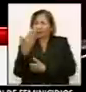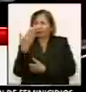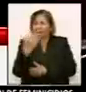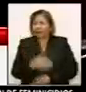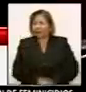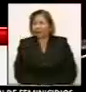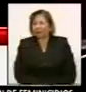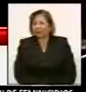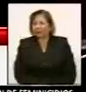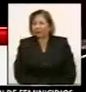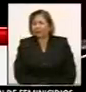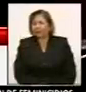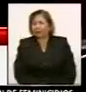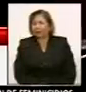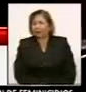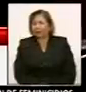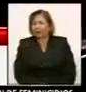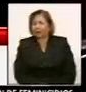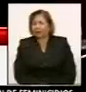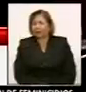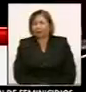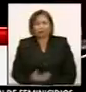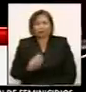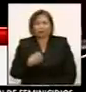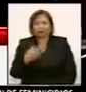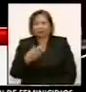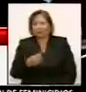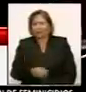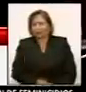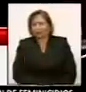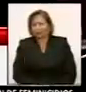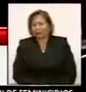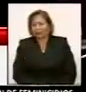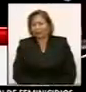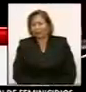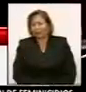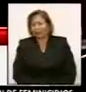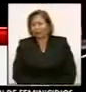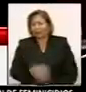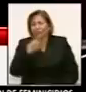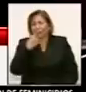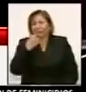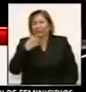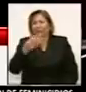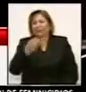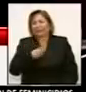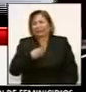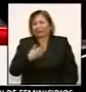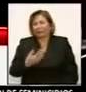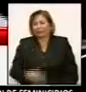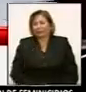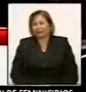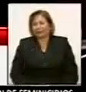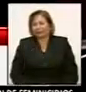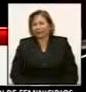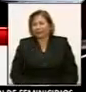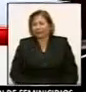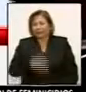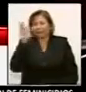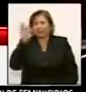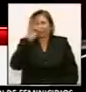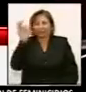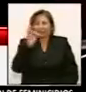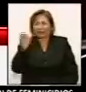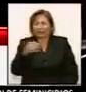uno se vota, no los he nombrado, no se den por aludidos, pues. Ese es el problema, pues, también de los rojos, que se dan por aludidos por una mosca que para por ahí. Las moscas también